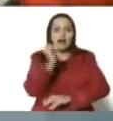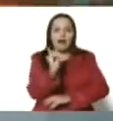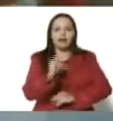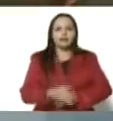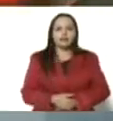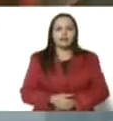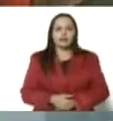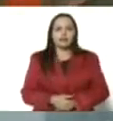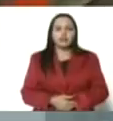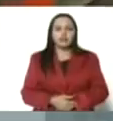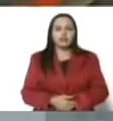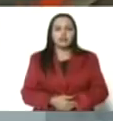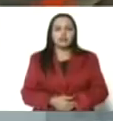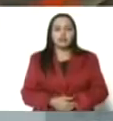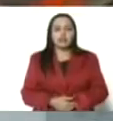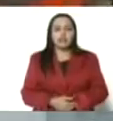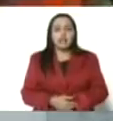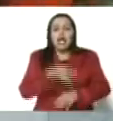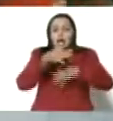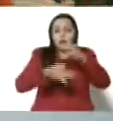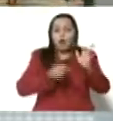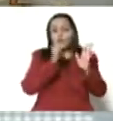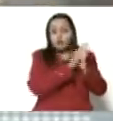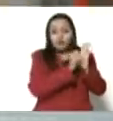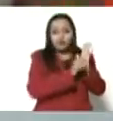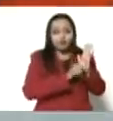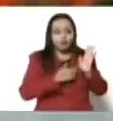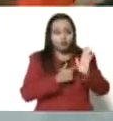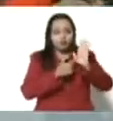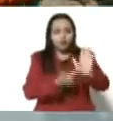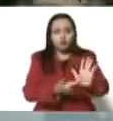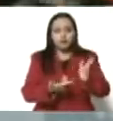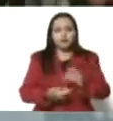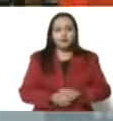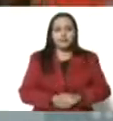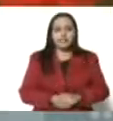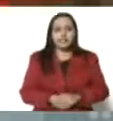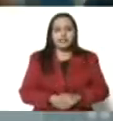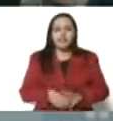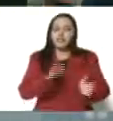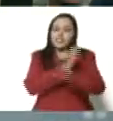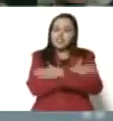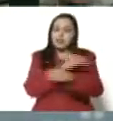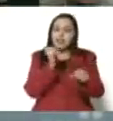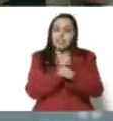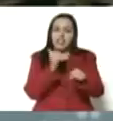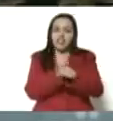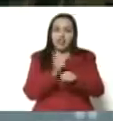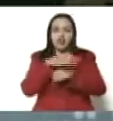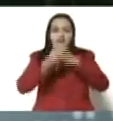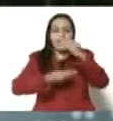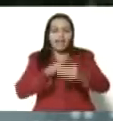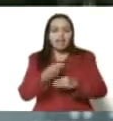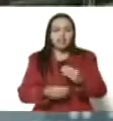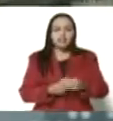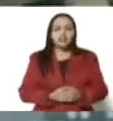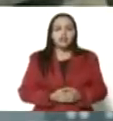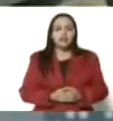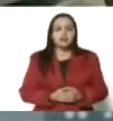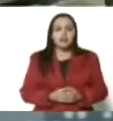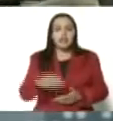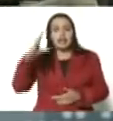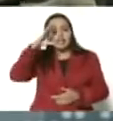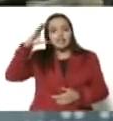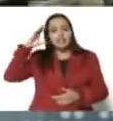unilaterales rindió un informe preliminar, canciller. Felicitamos el trabajo de la Cancillería por todo